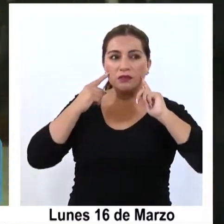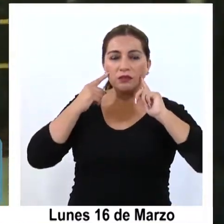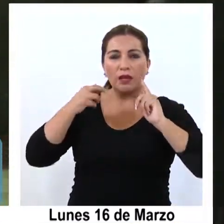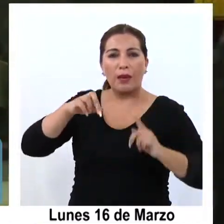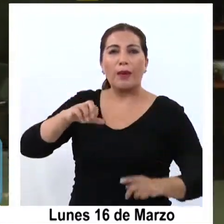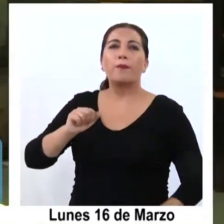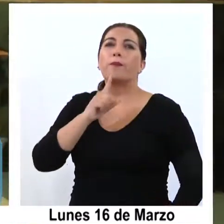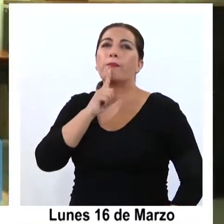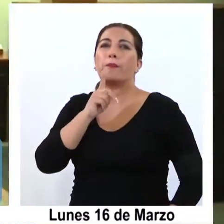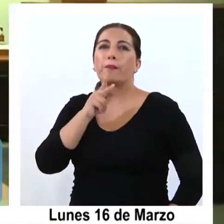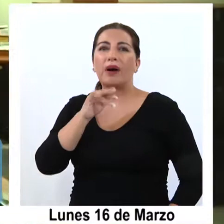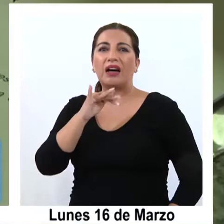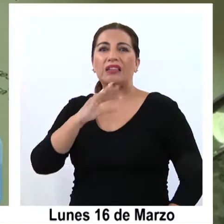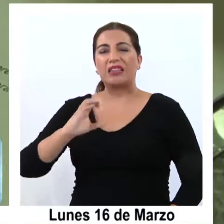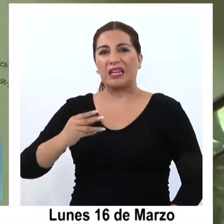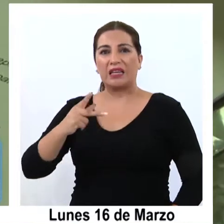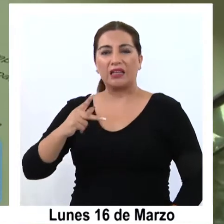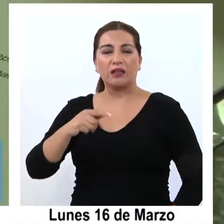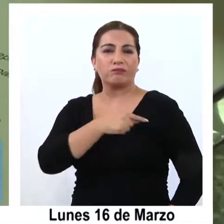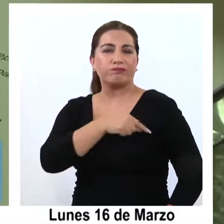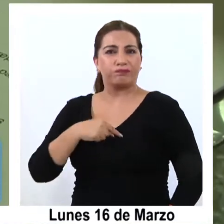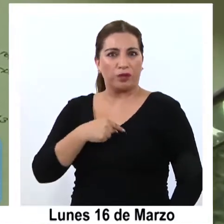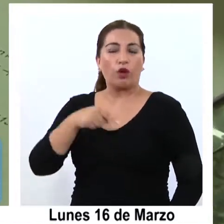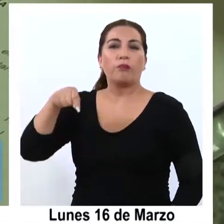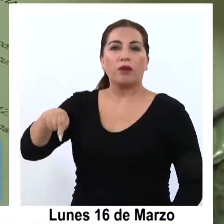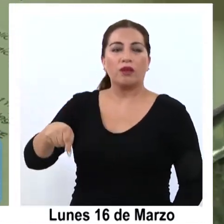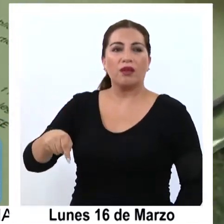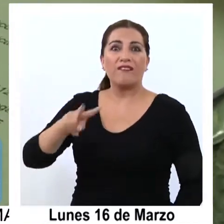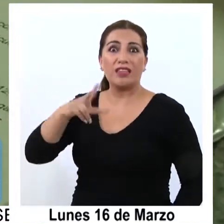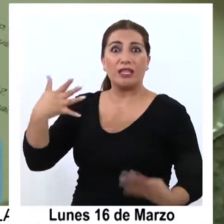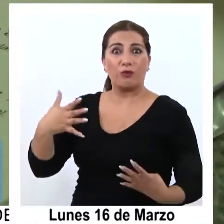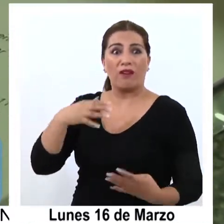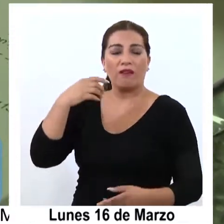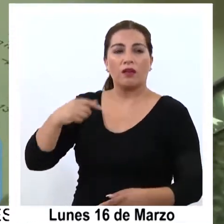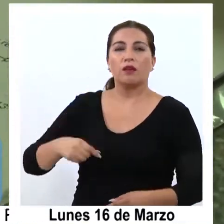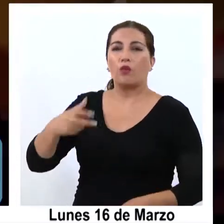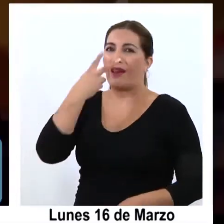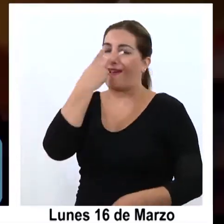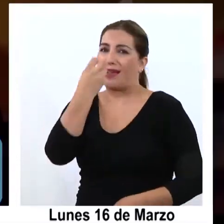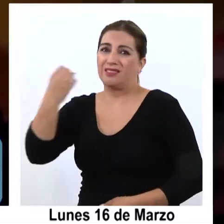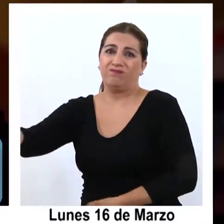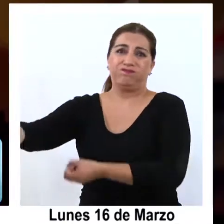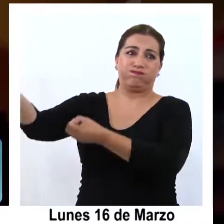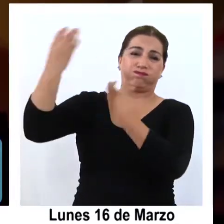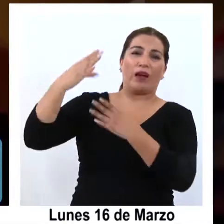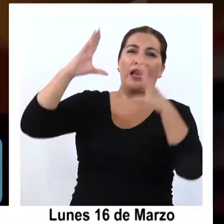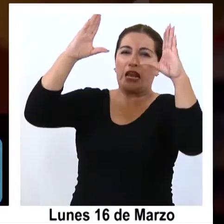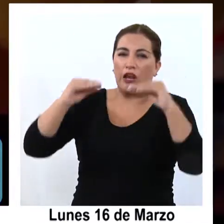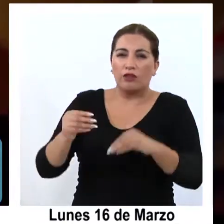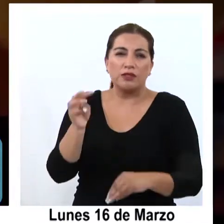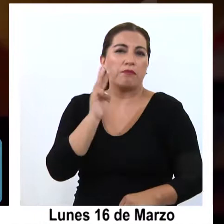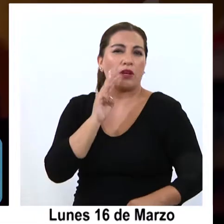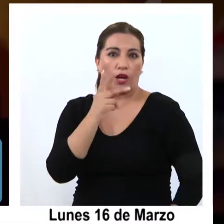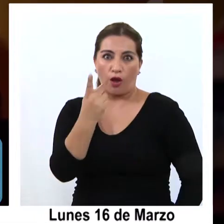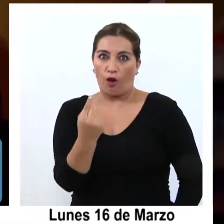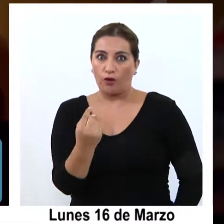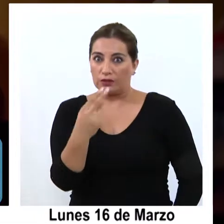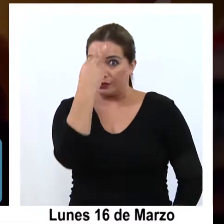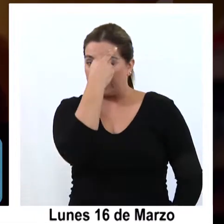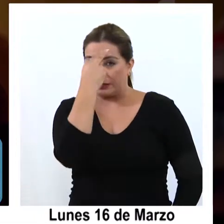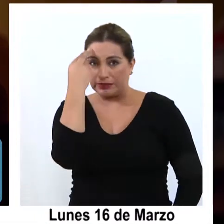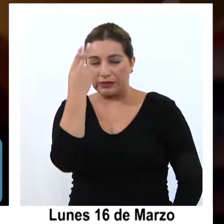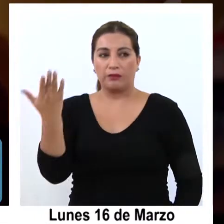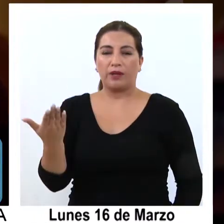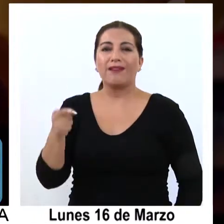lesiones sufridas por Patrick Carvajal Chivic, de 29 años, quien habría sido golpeado por una bomba lacrimógena en la noche del